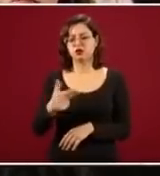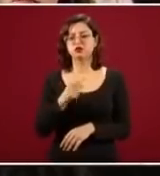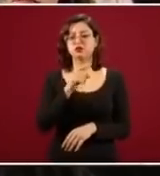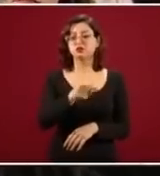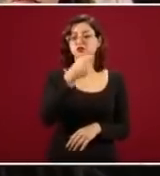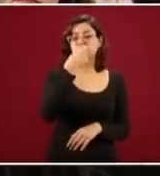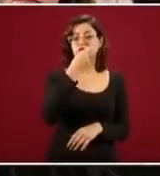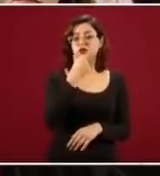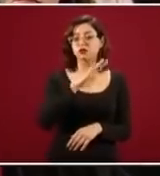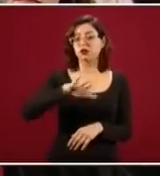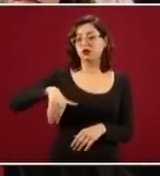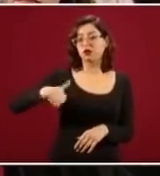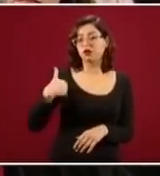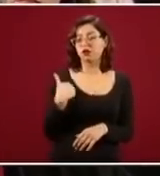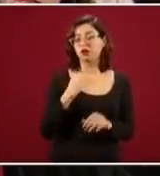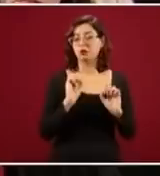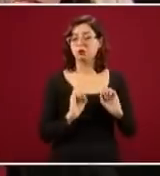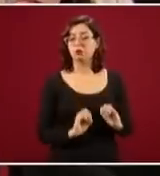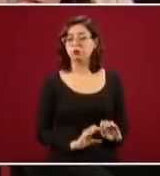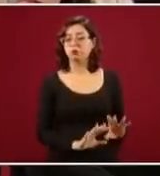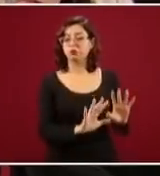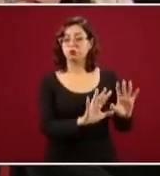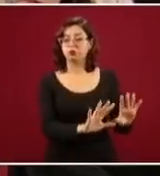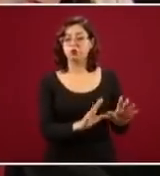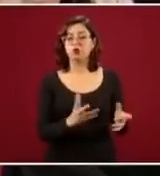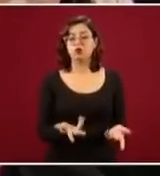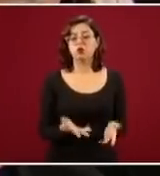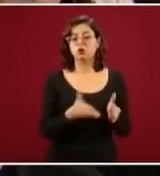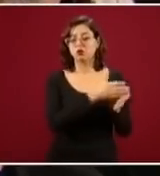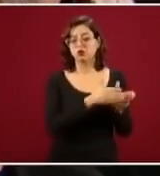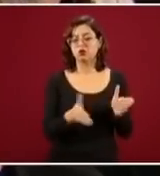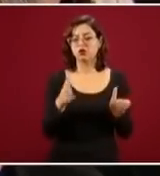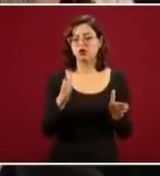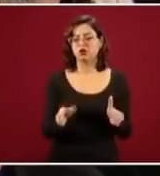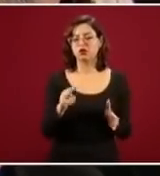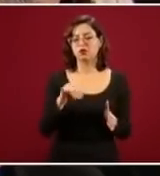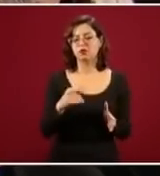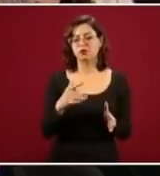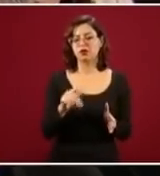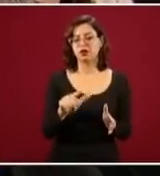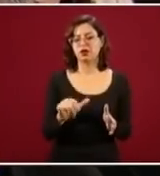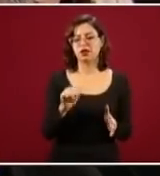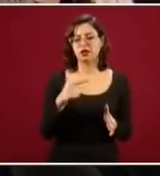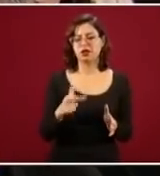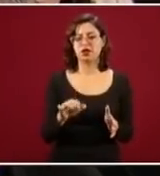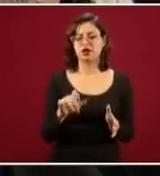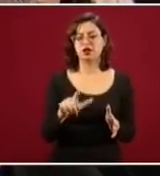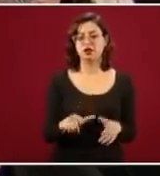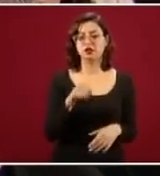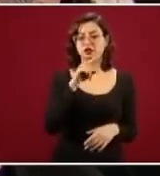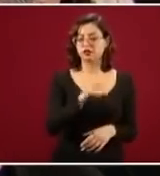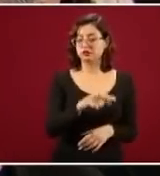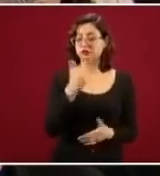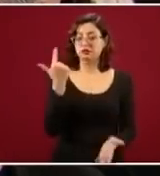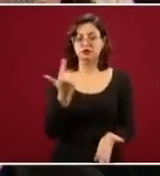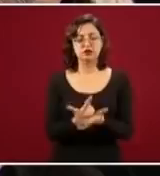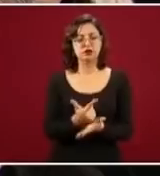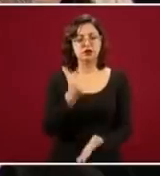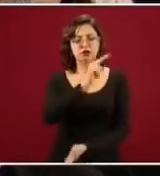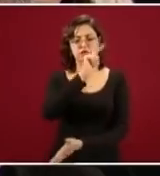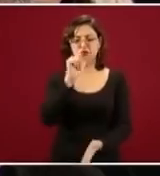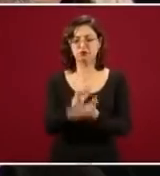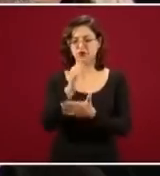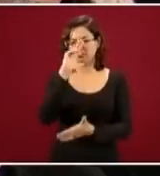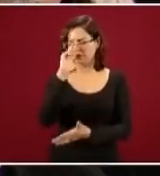ocultamiento de medicamentos ocurrió durante el mandato de Miguel Ángel Yunes Linares. Presidente, esto es un delito muy grave. ¿Se